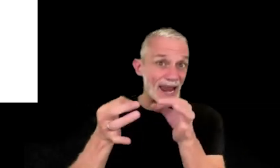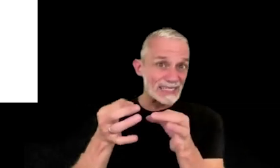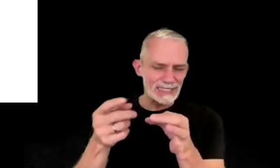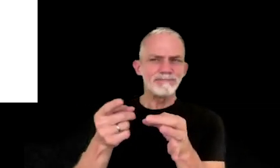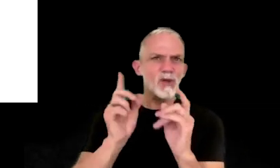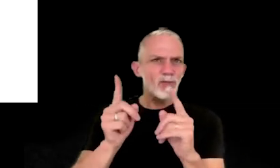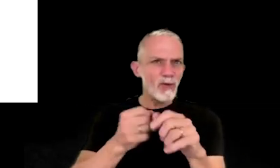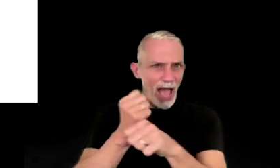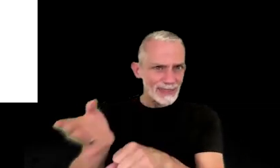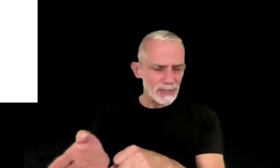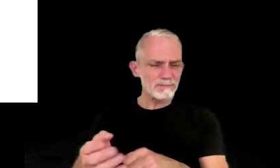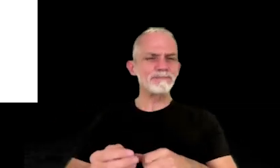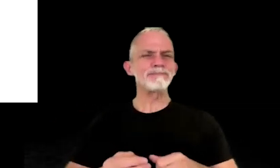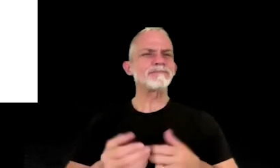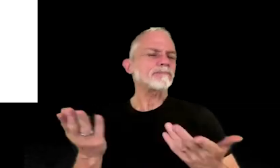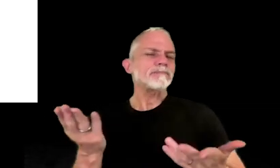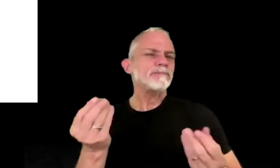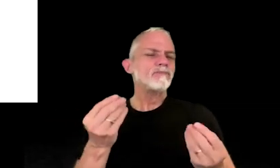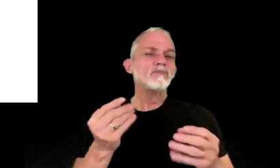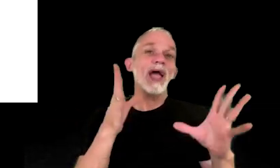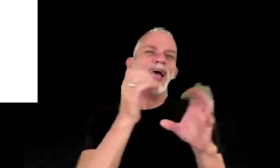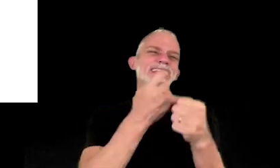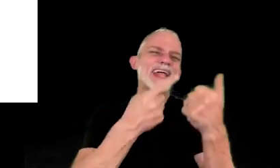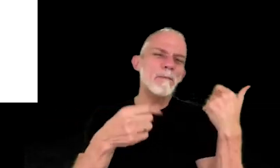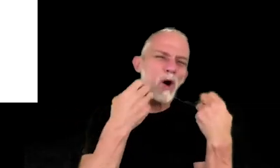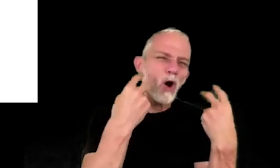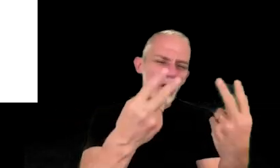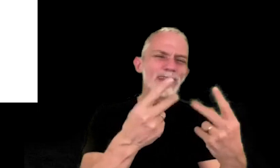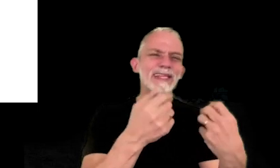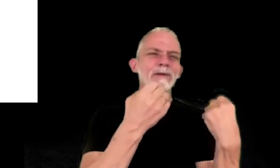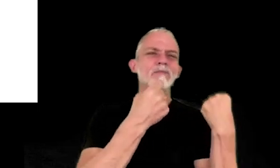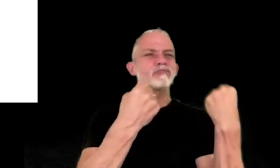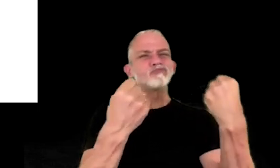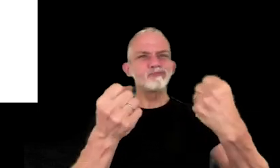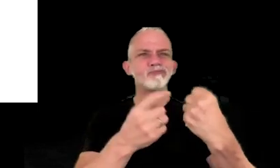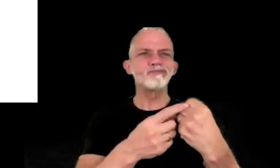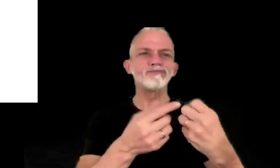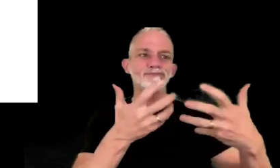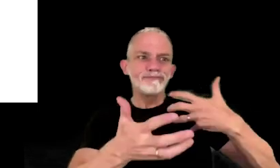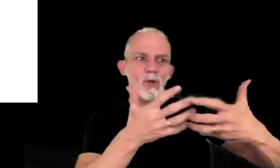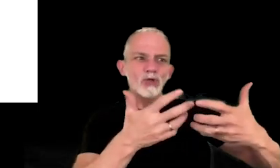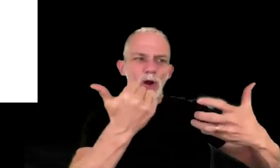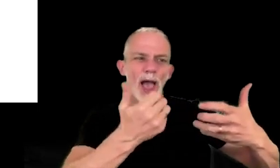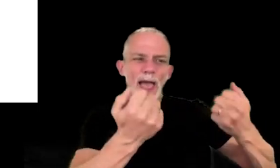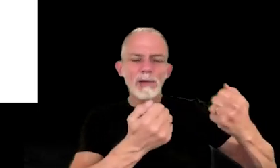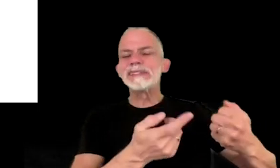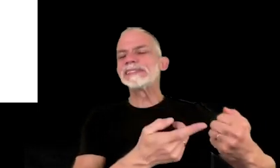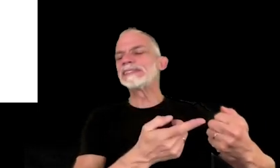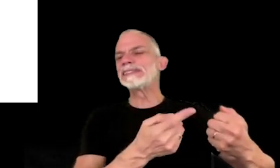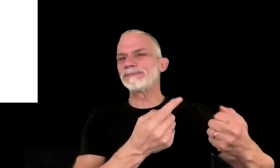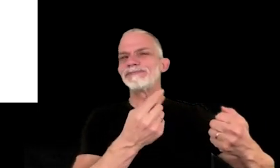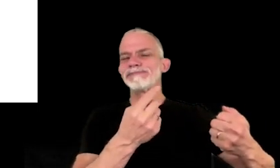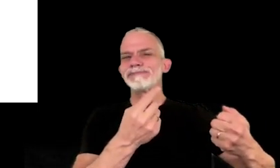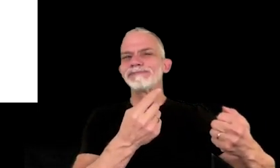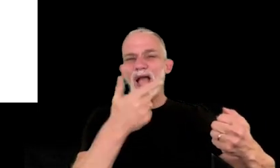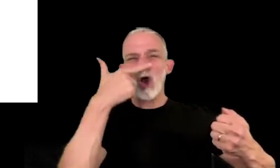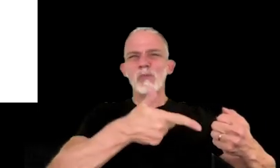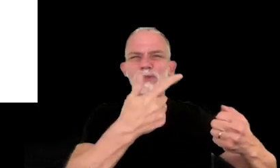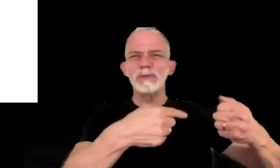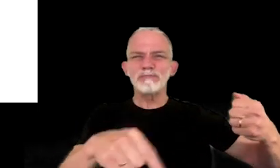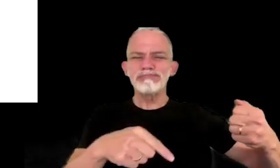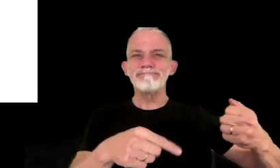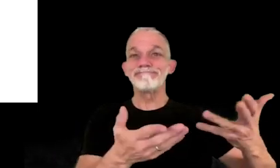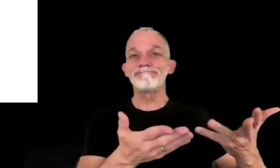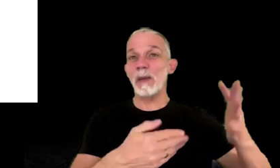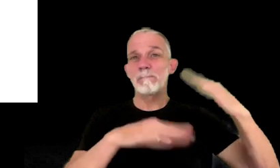vigencia, ¿no? Básicamente, transporte y vehículos de motor es lo que genera, ¿no? Los combustibles en transporte, es lo que genera